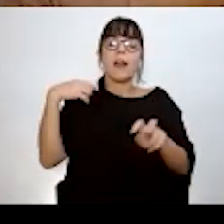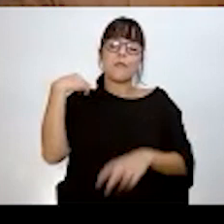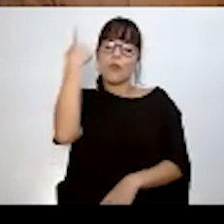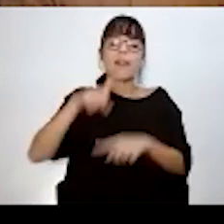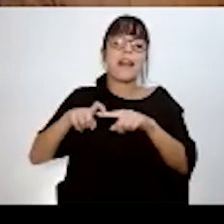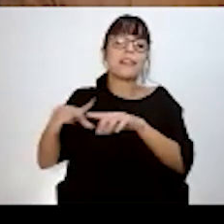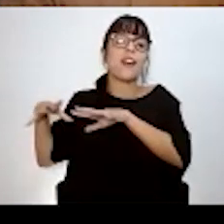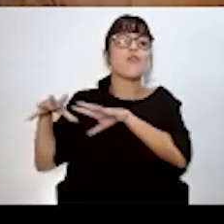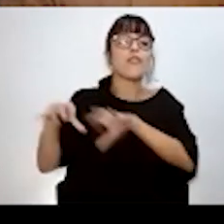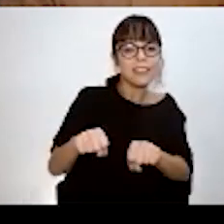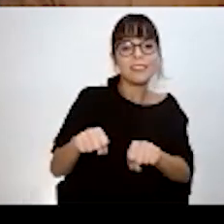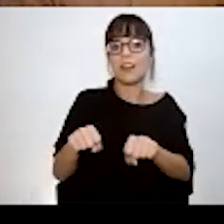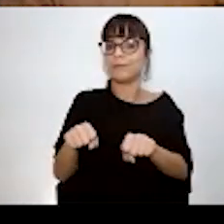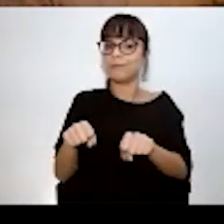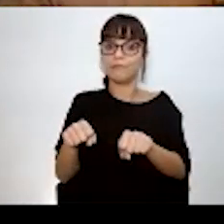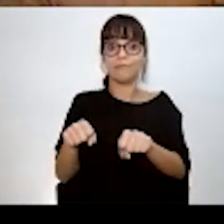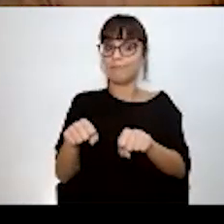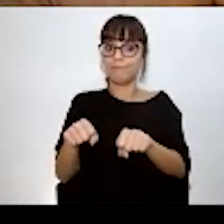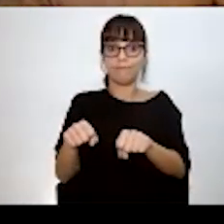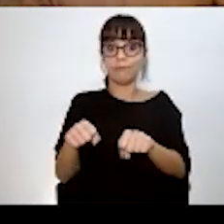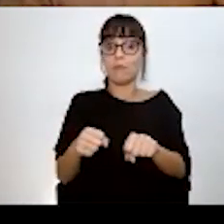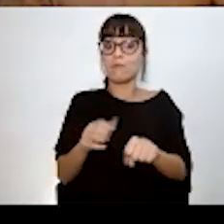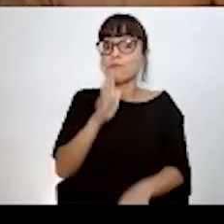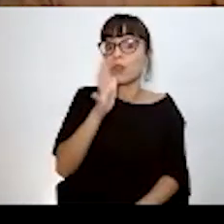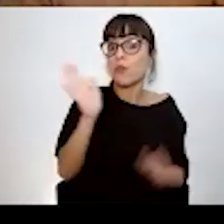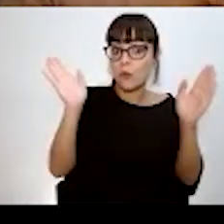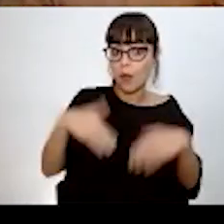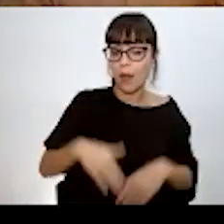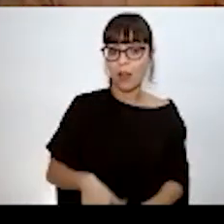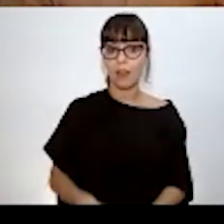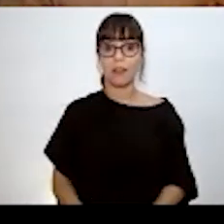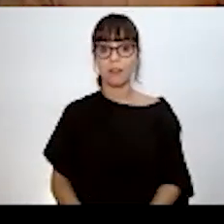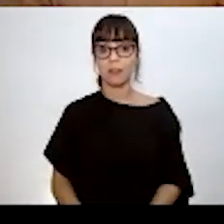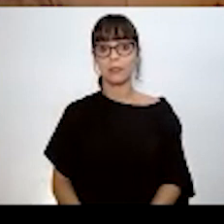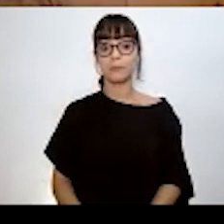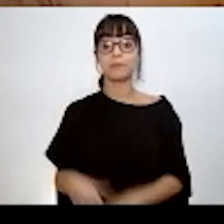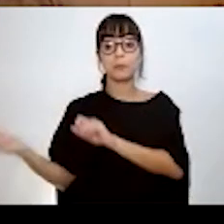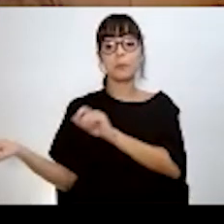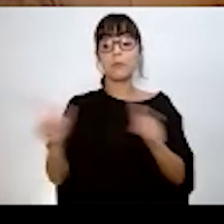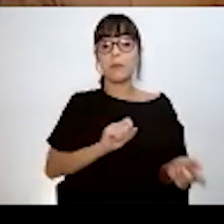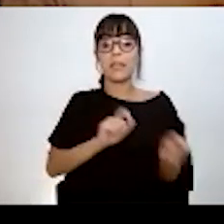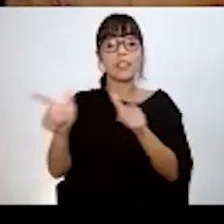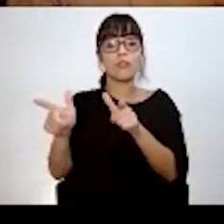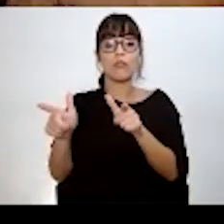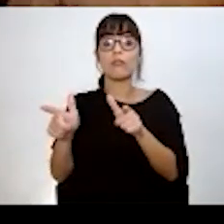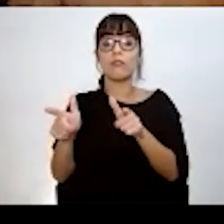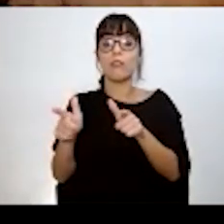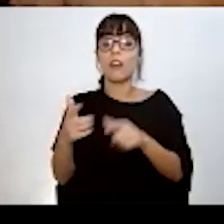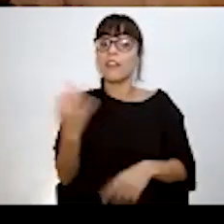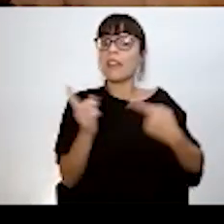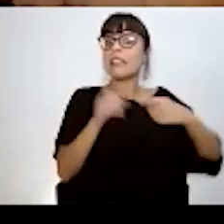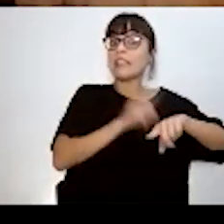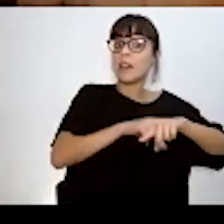tiempo ni motivación. Dos elementos fundamentales para entender cualquier proceso migratorio en la investigación arqueológica